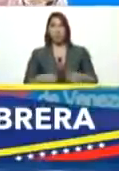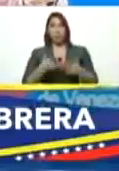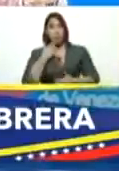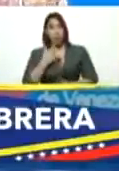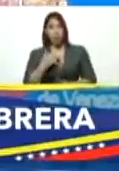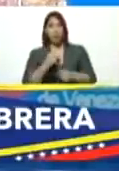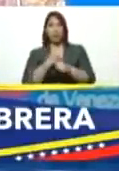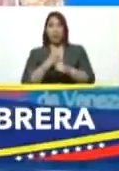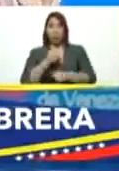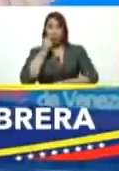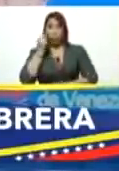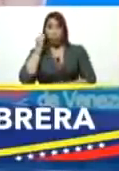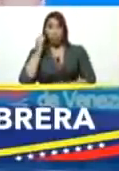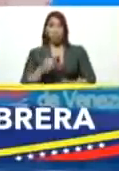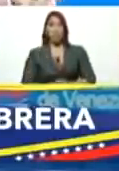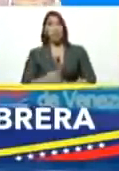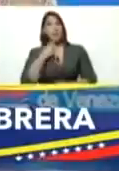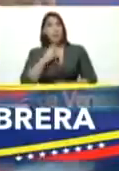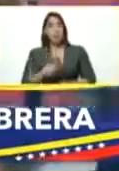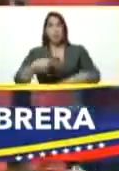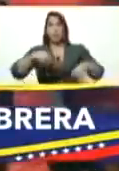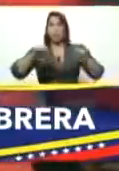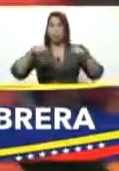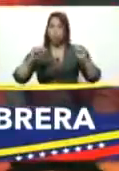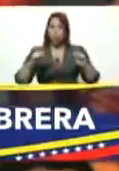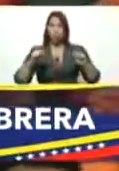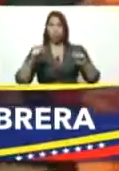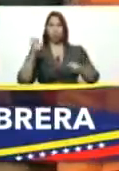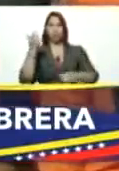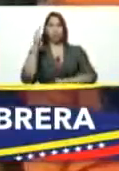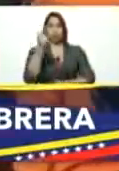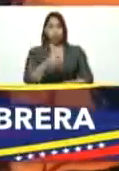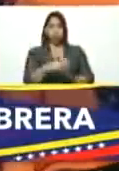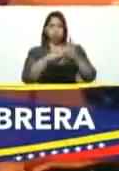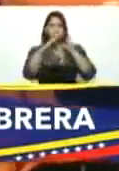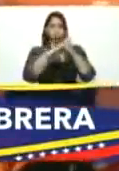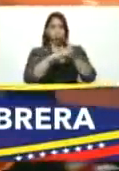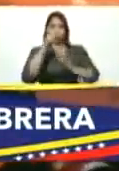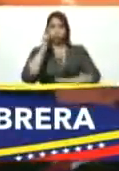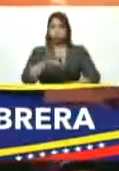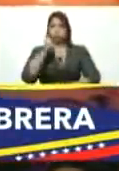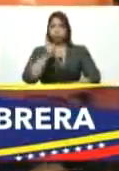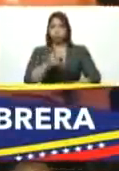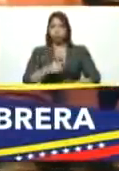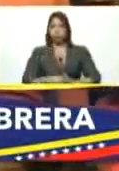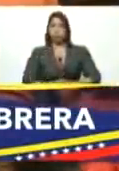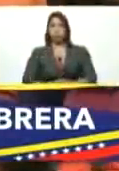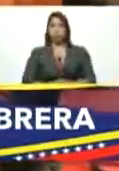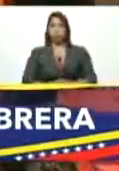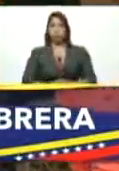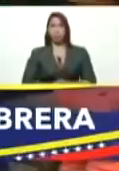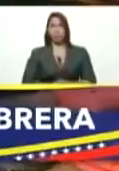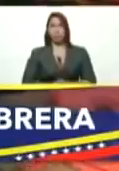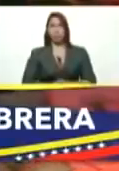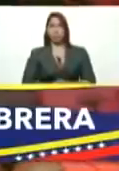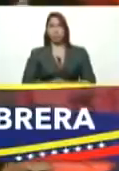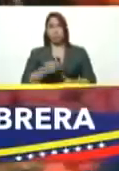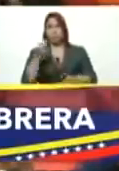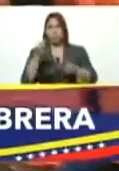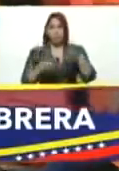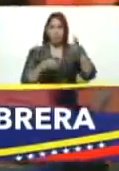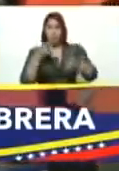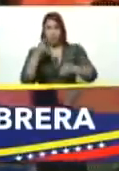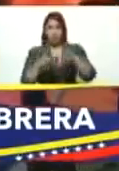trabajadores digo motorizados autobuseros taxista me triste a todos los